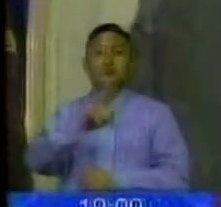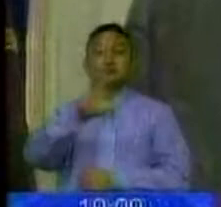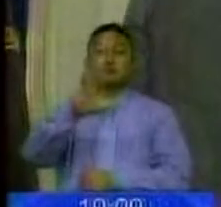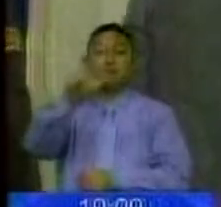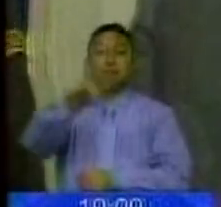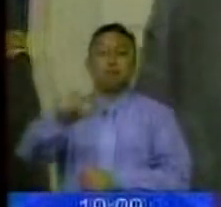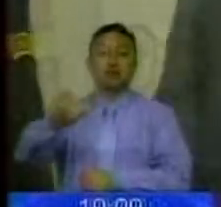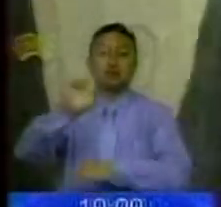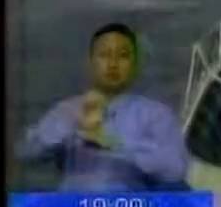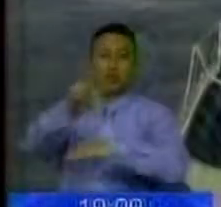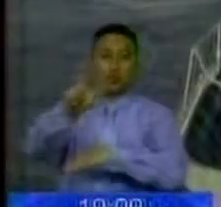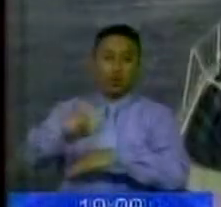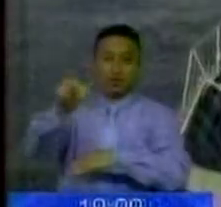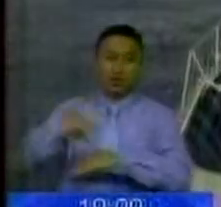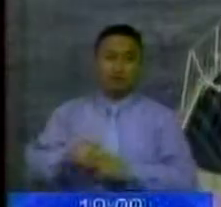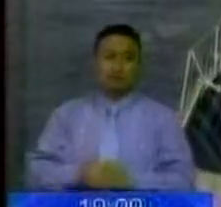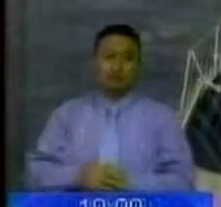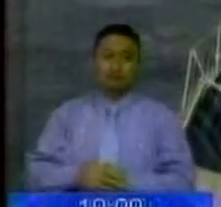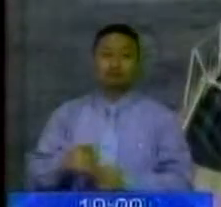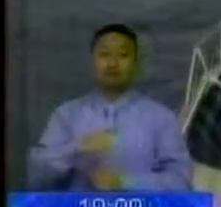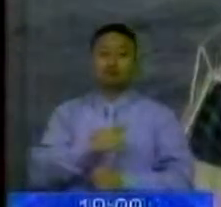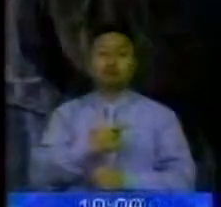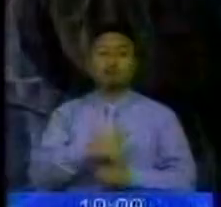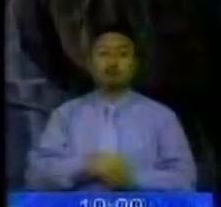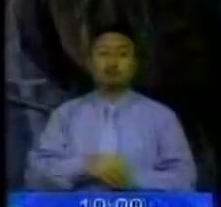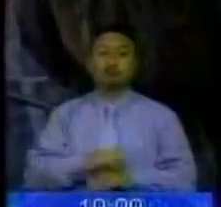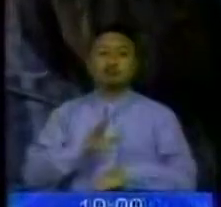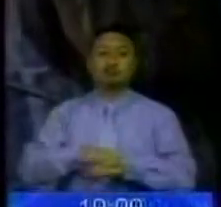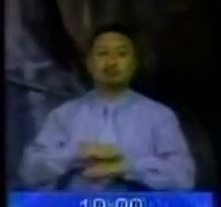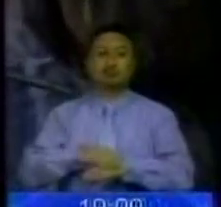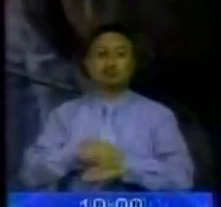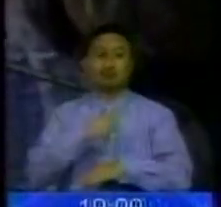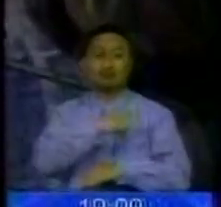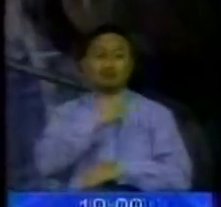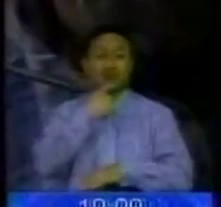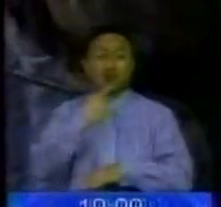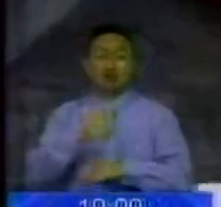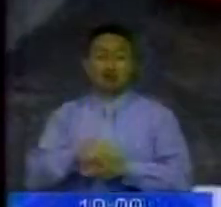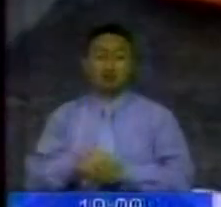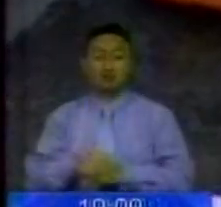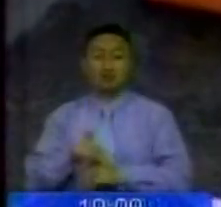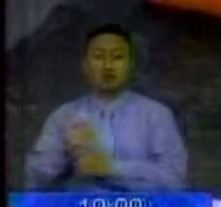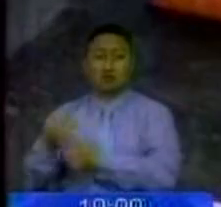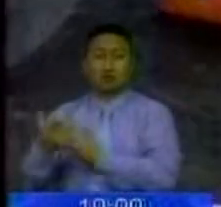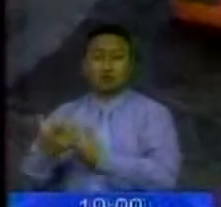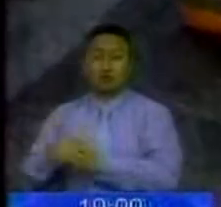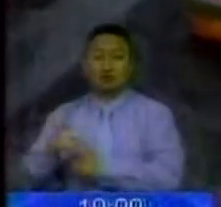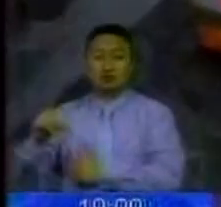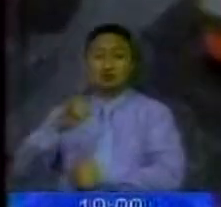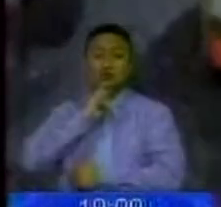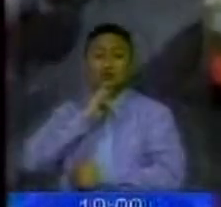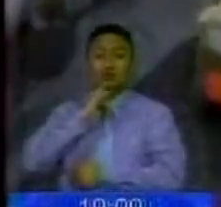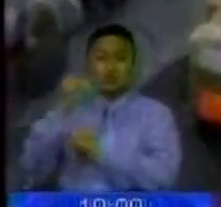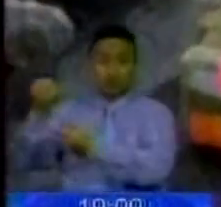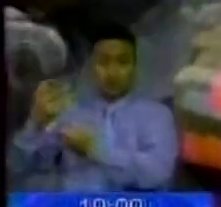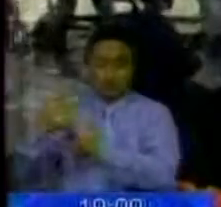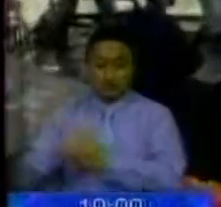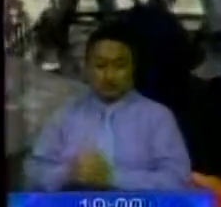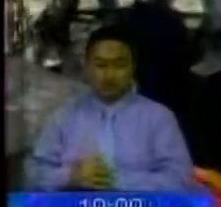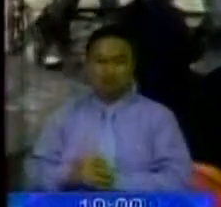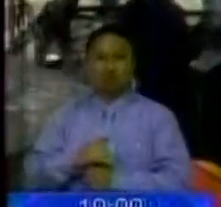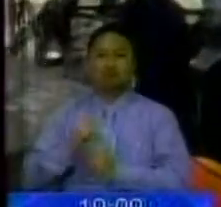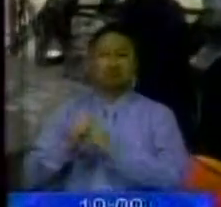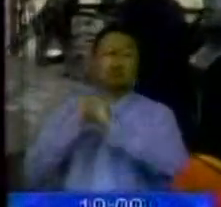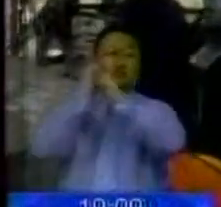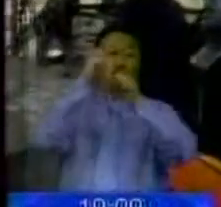personas ecuatorianas. Ellos fueron aprehendidos gracias, dijo, a una información dada por la Guardia de Estados Unidos. Respecto a la pesca